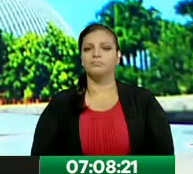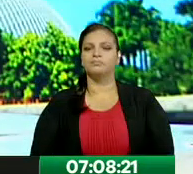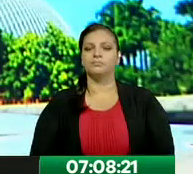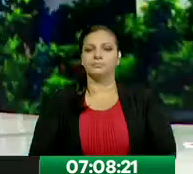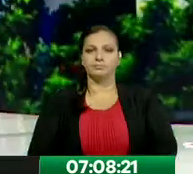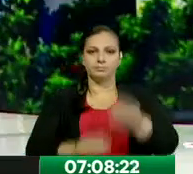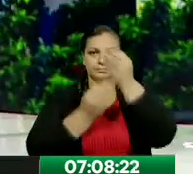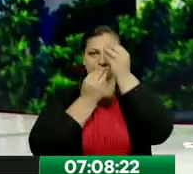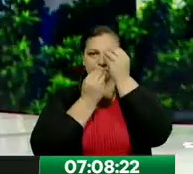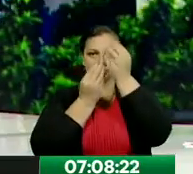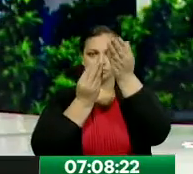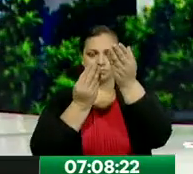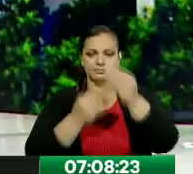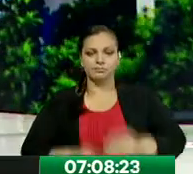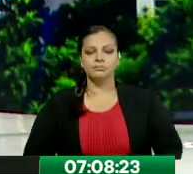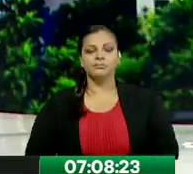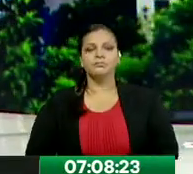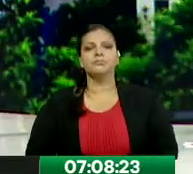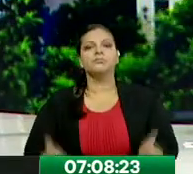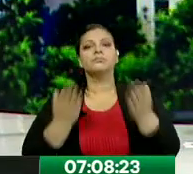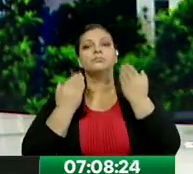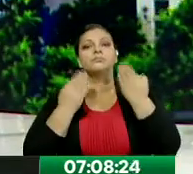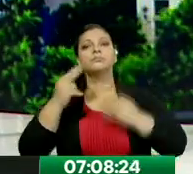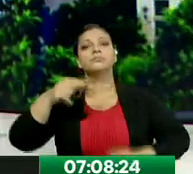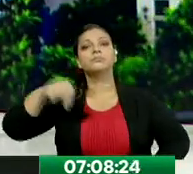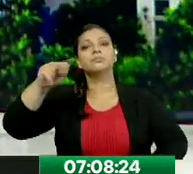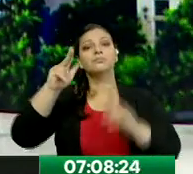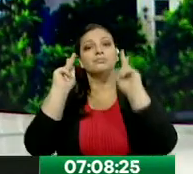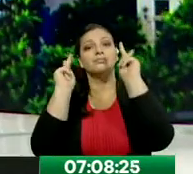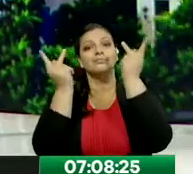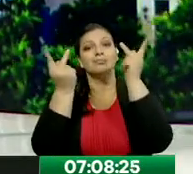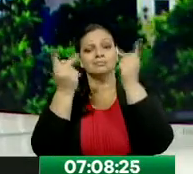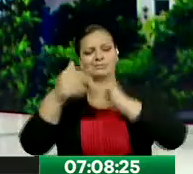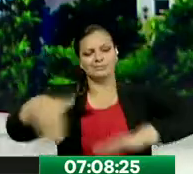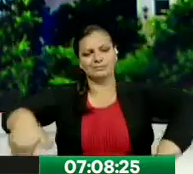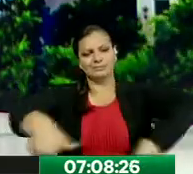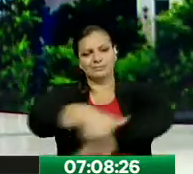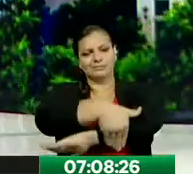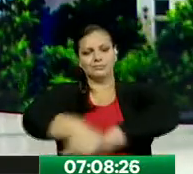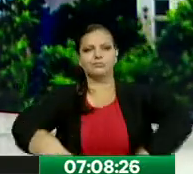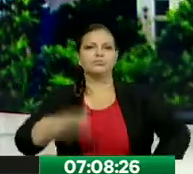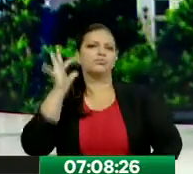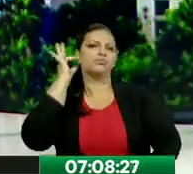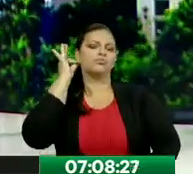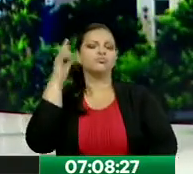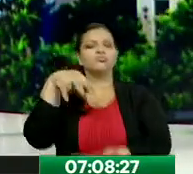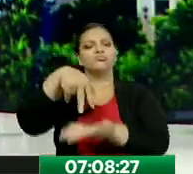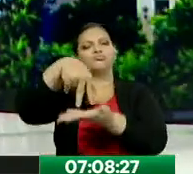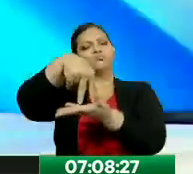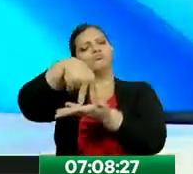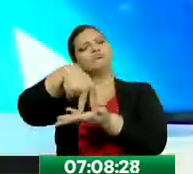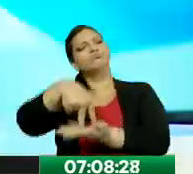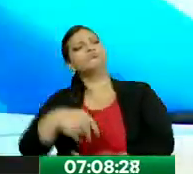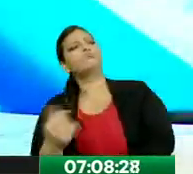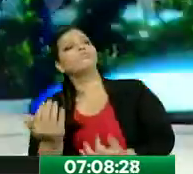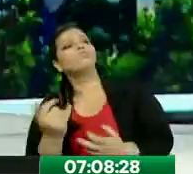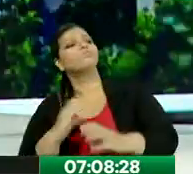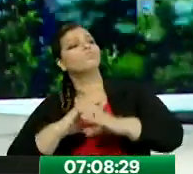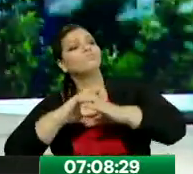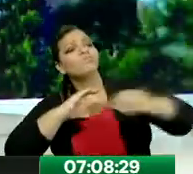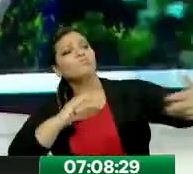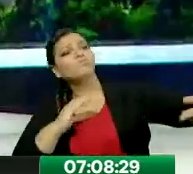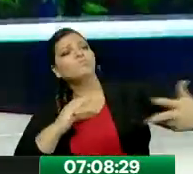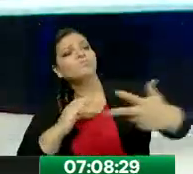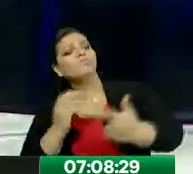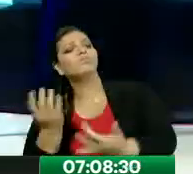Habitantes de la ciudadela La Alborada capturaron a un sujeto que huía luego de un intento de robo a una ciudadana que